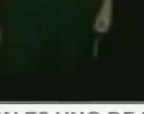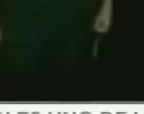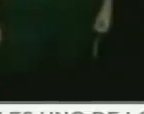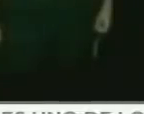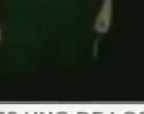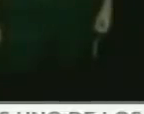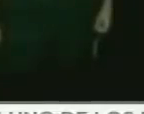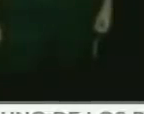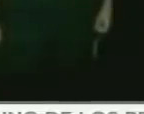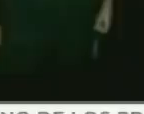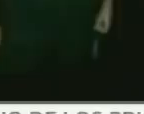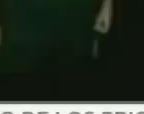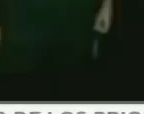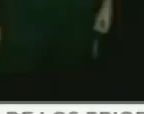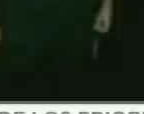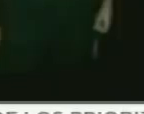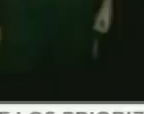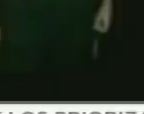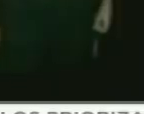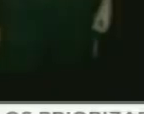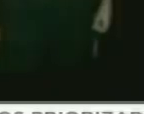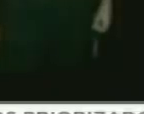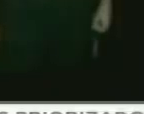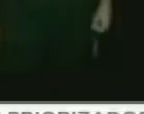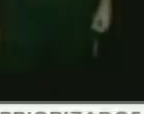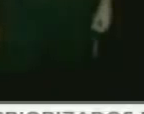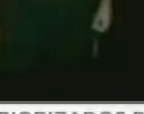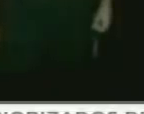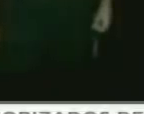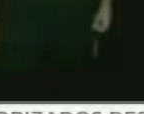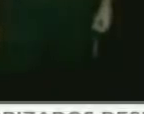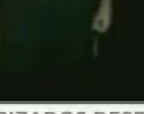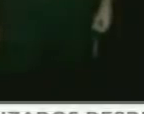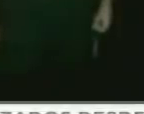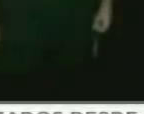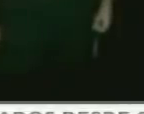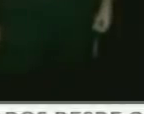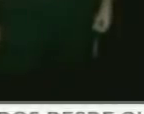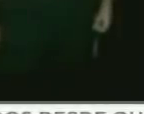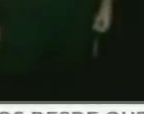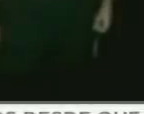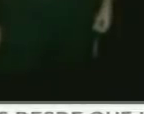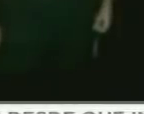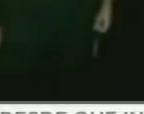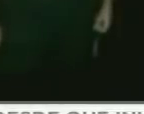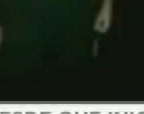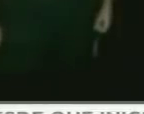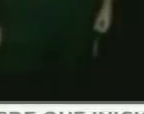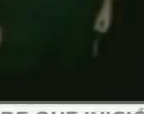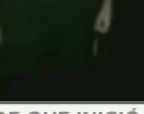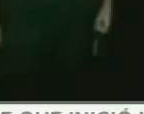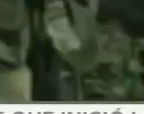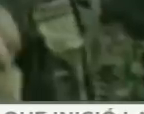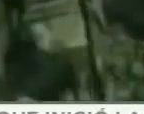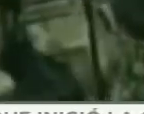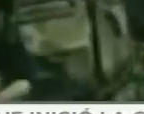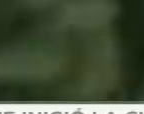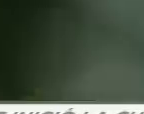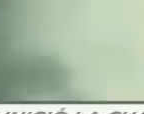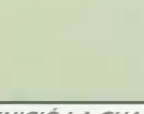pueblo venezolano. El alto mando militar leyó un comunicado donde desconocían el mandato del presidente Chávez.